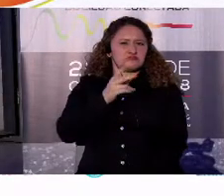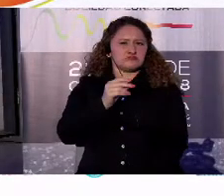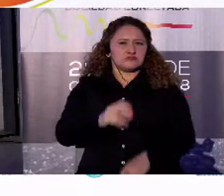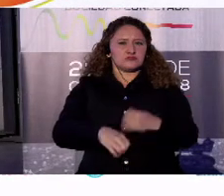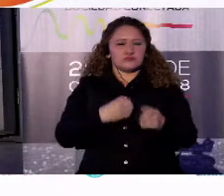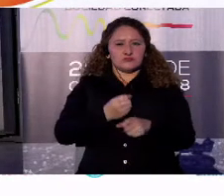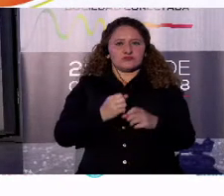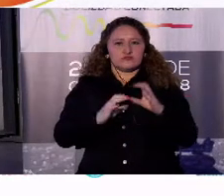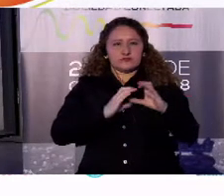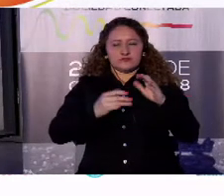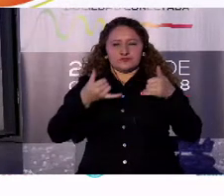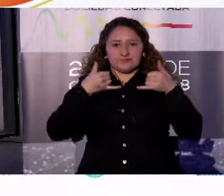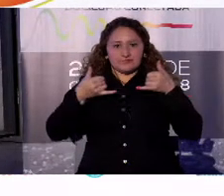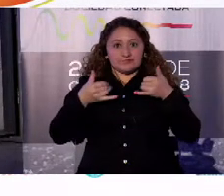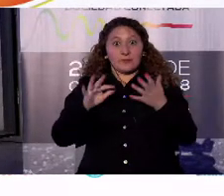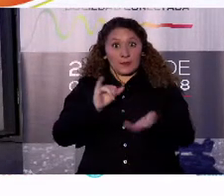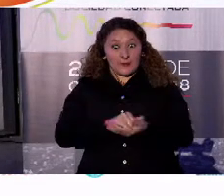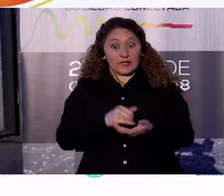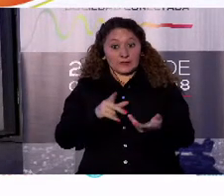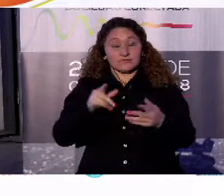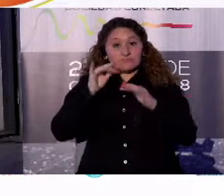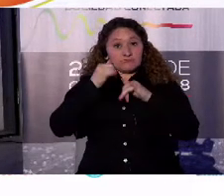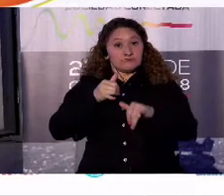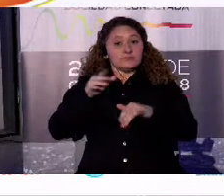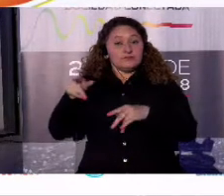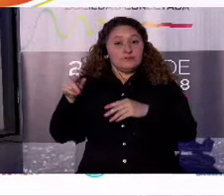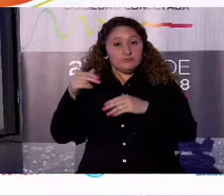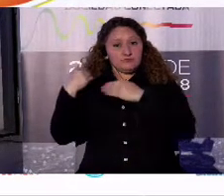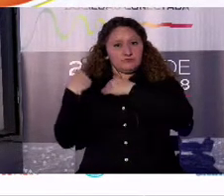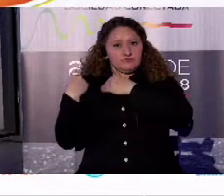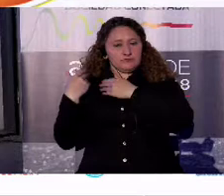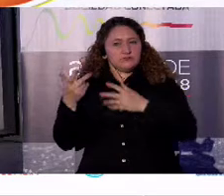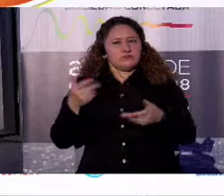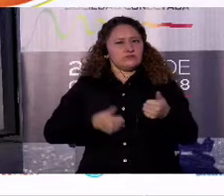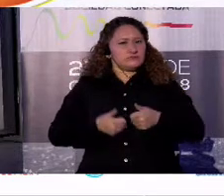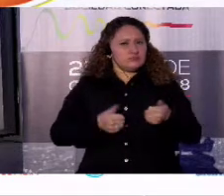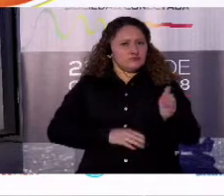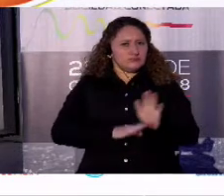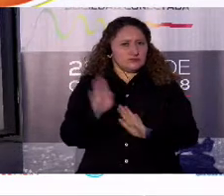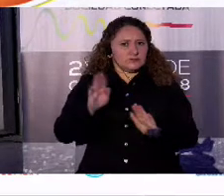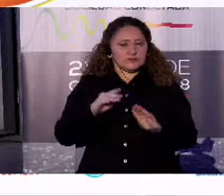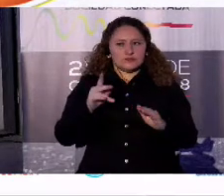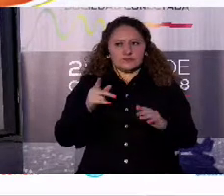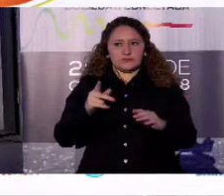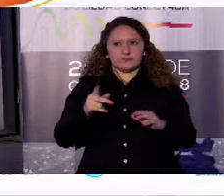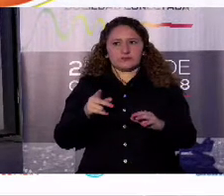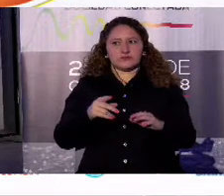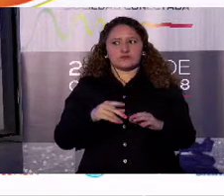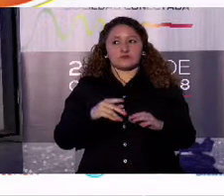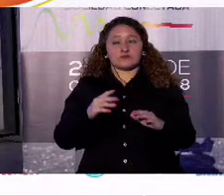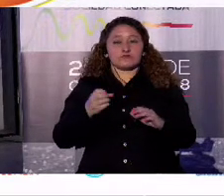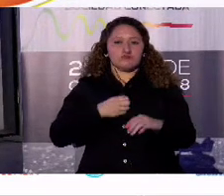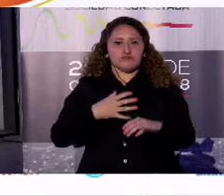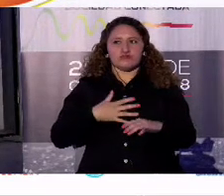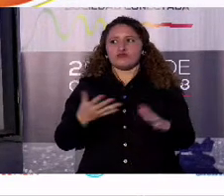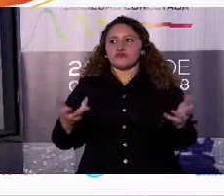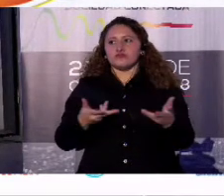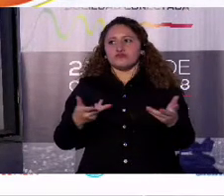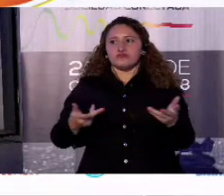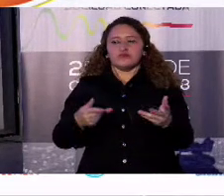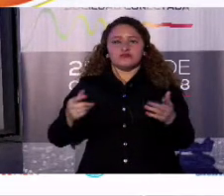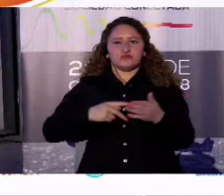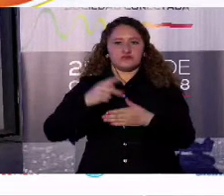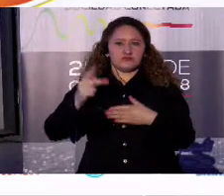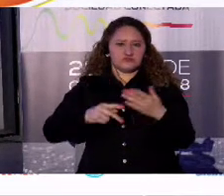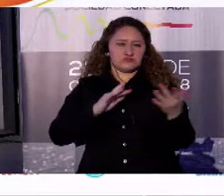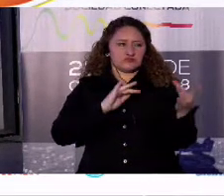telecomunicaciones. Actualmente, el ingeniero Zárate es encargado de desarrollar para Huawei oportunidades en proyectos de redes